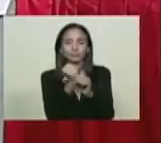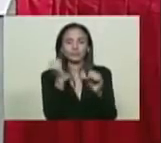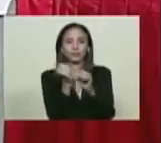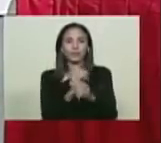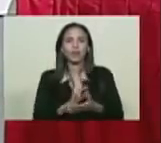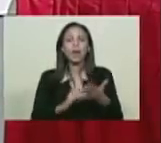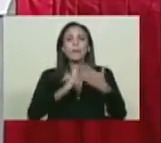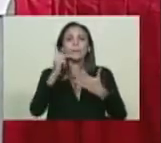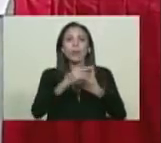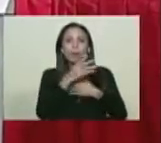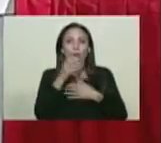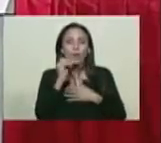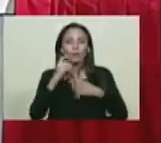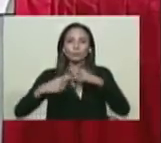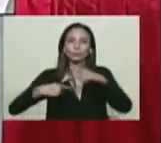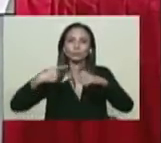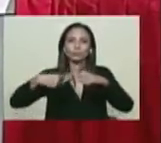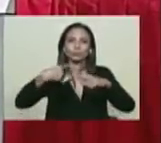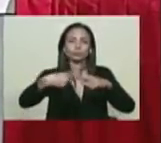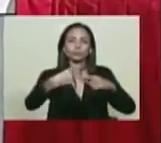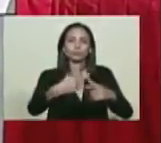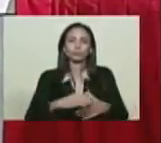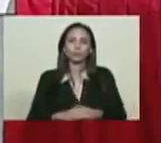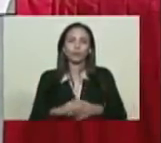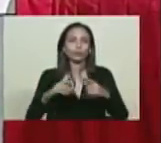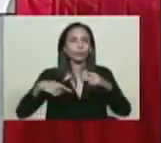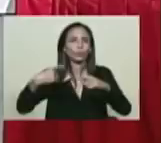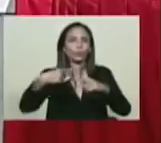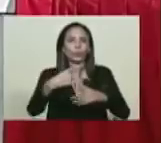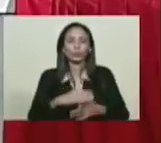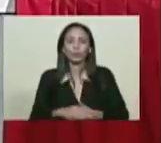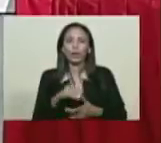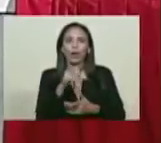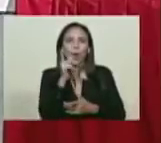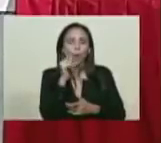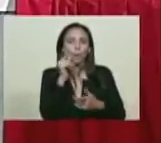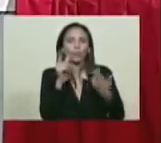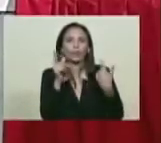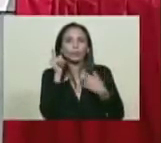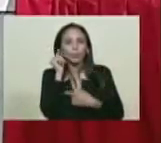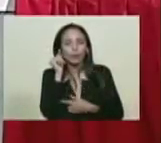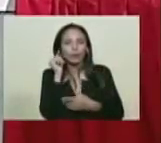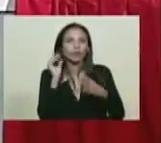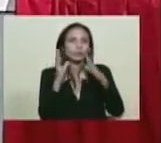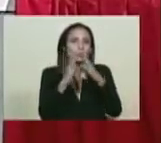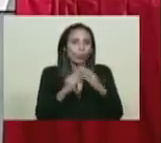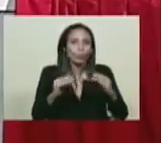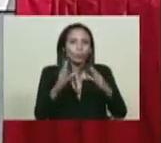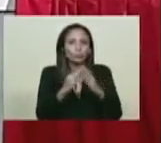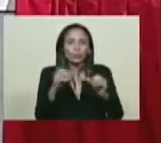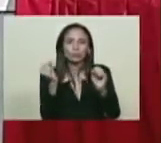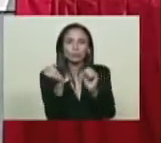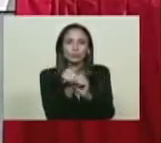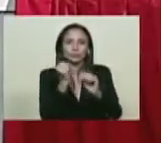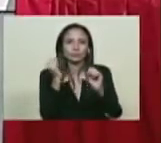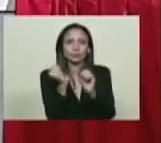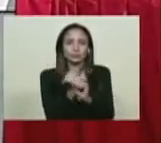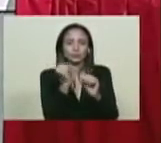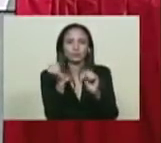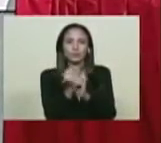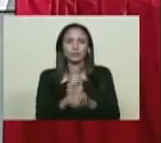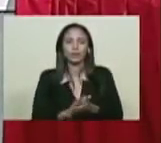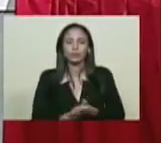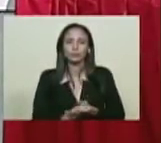Juvenil todos los días, Pedro. Todos los días, Kira. María Rosa. Todos los días,